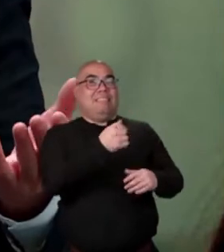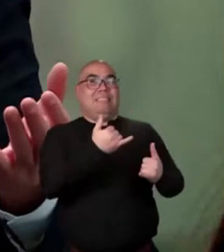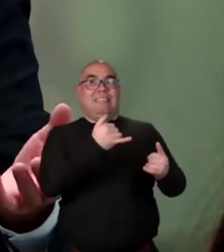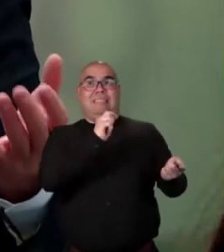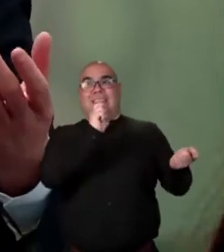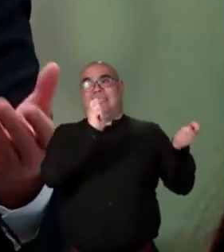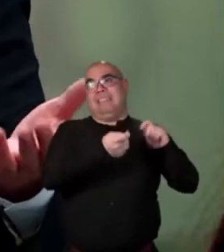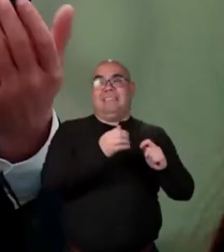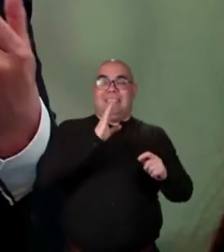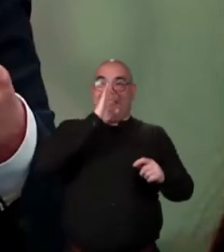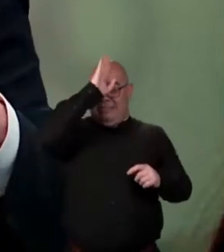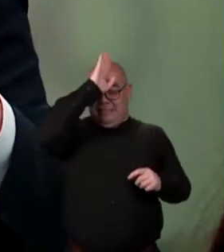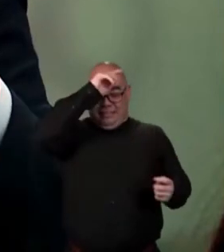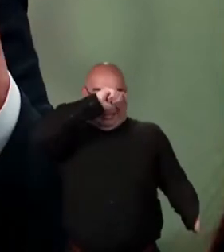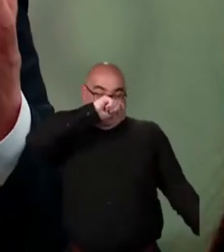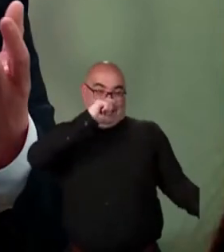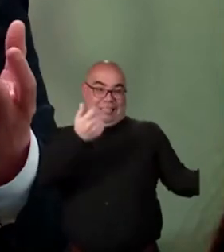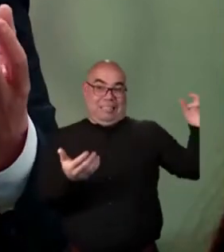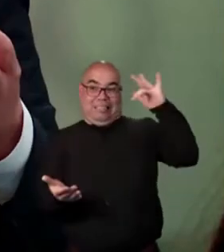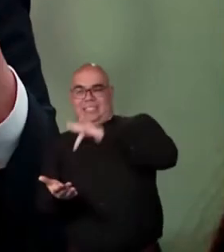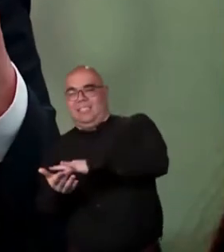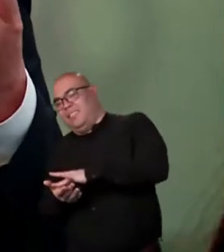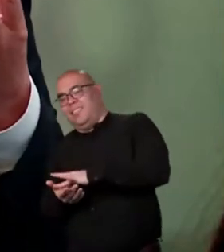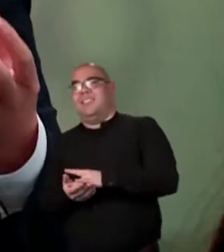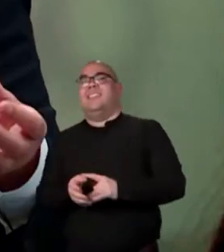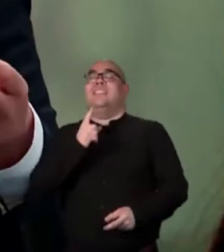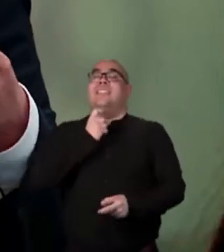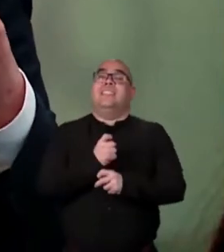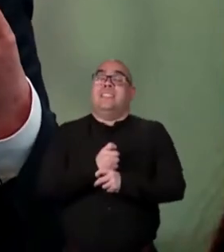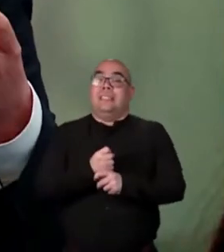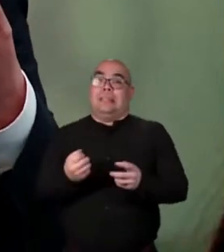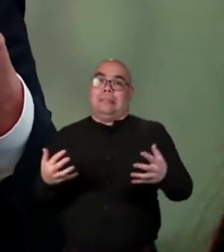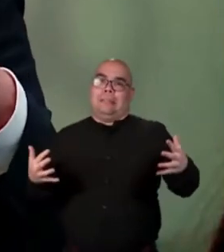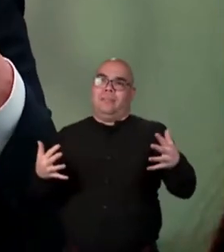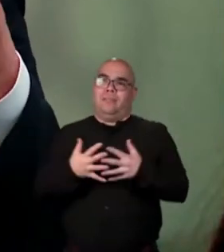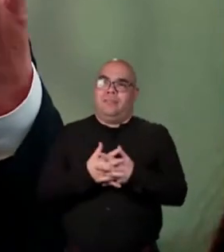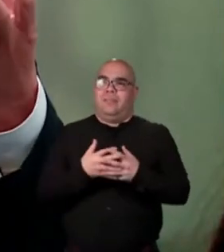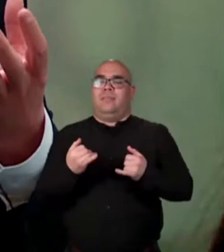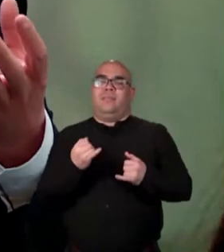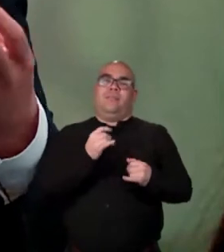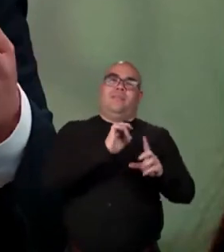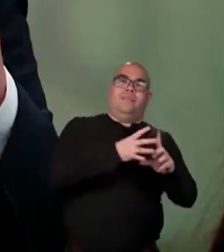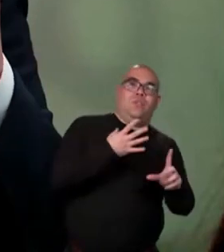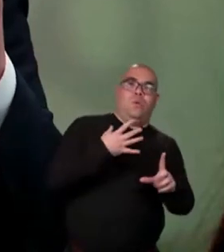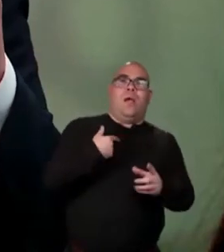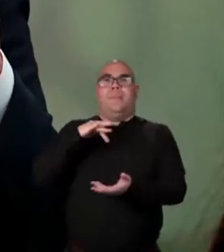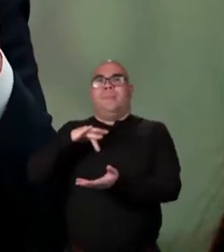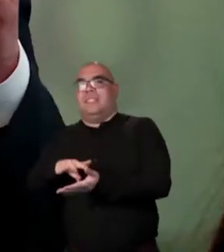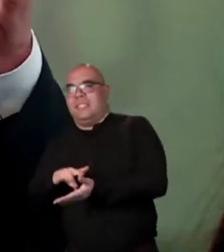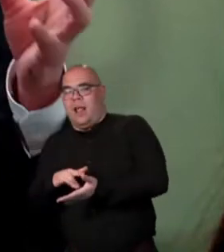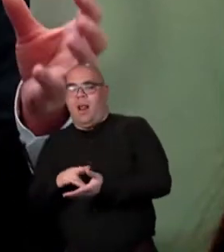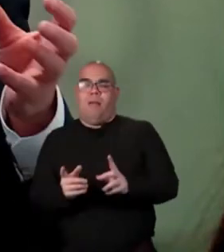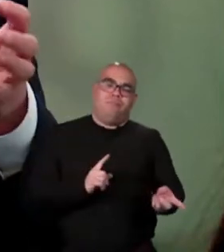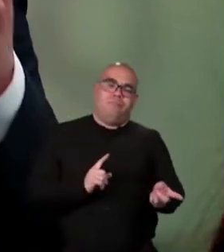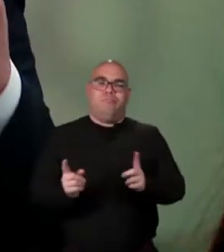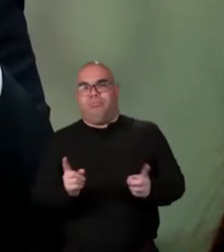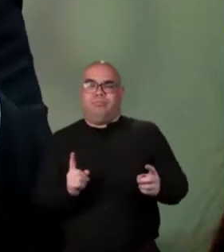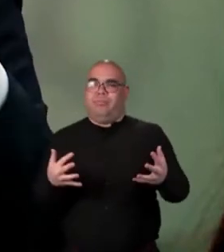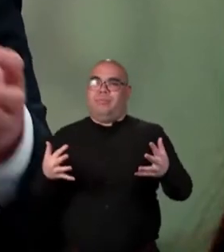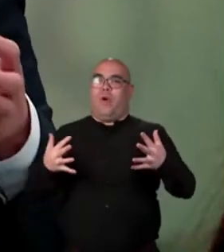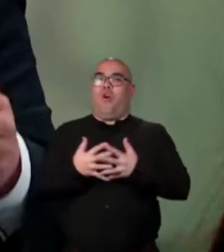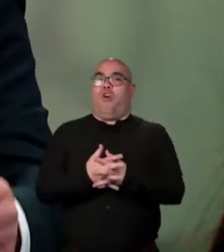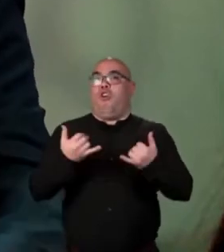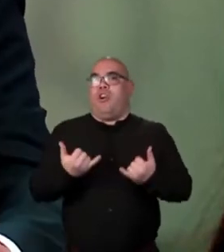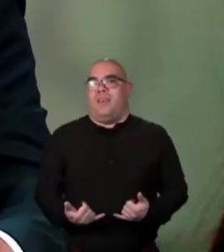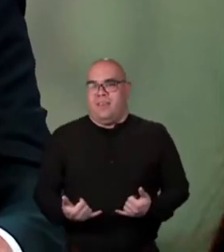costumbres y hacer que indudablemente se puedan dar las combinaciones que den cabida dimensionamiento de una híbrida que hoy en día